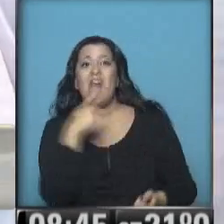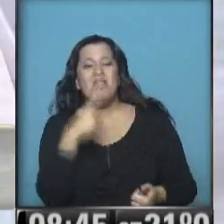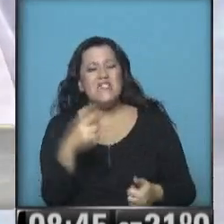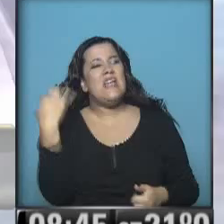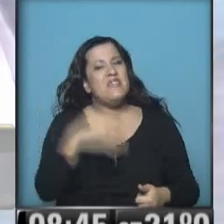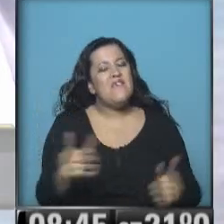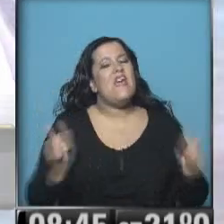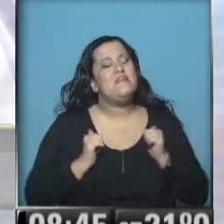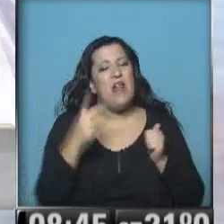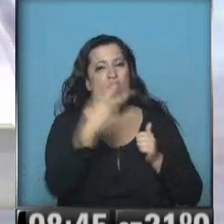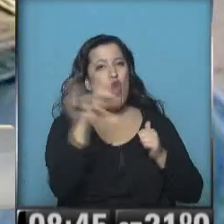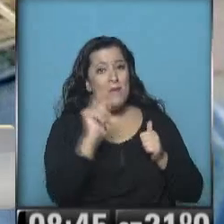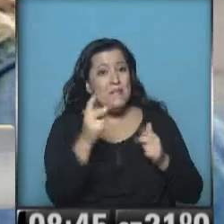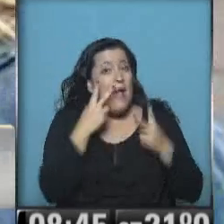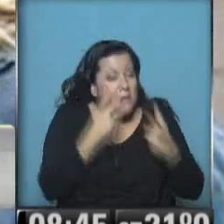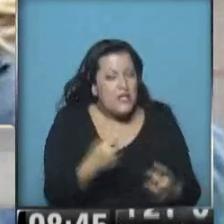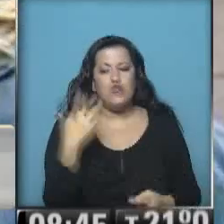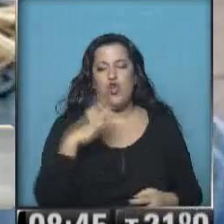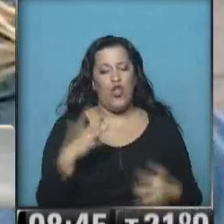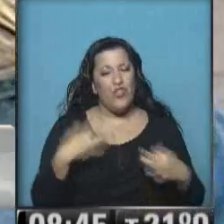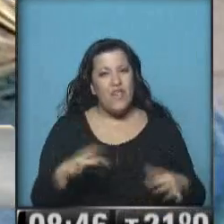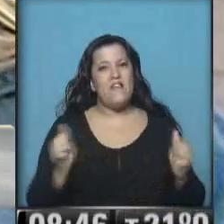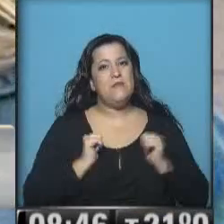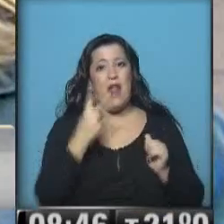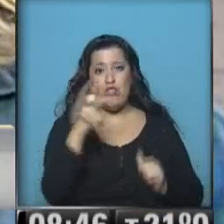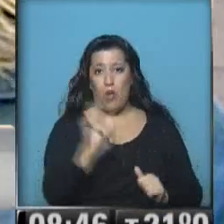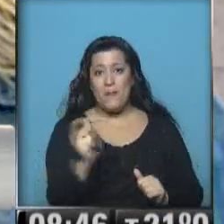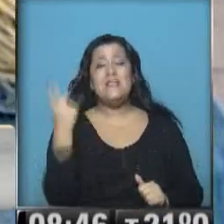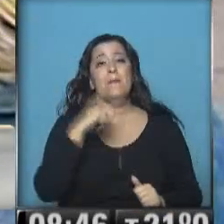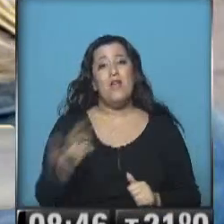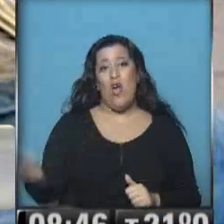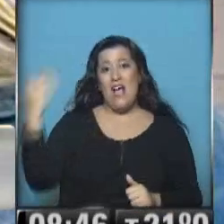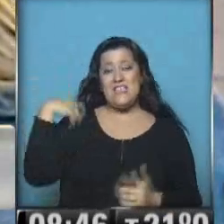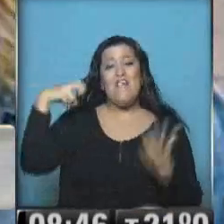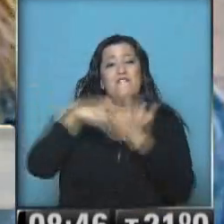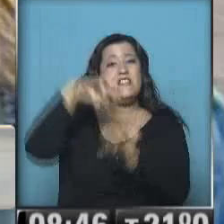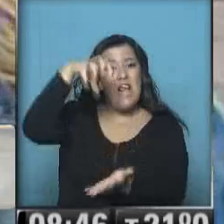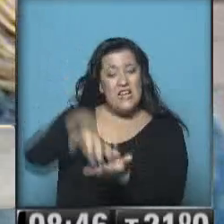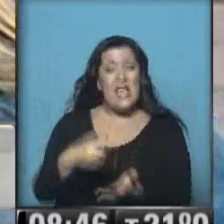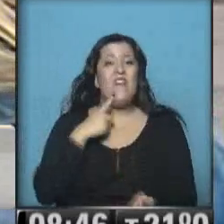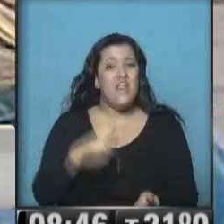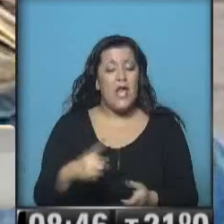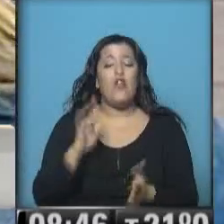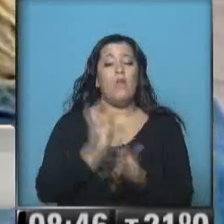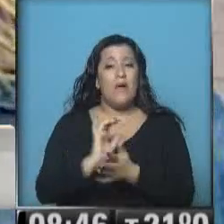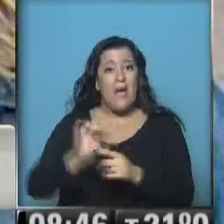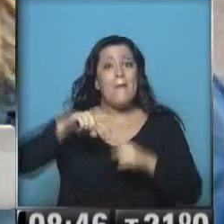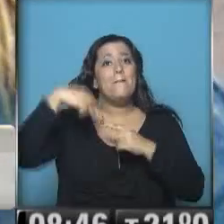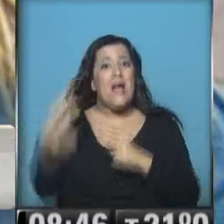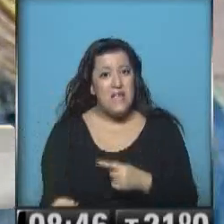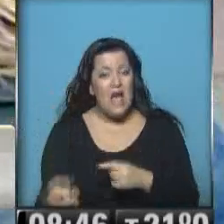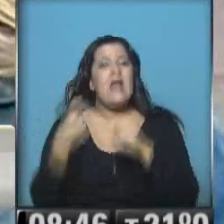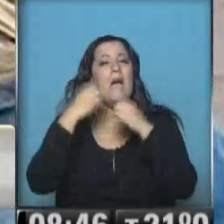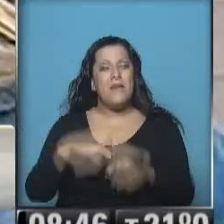meses para las pericias y ayer cuando fuimos a la fiscalidad nos dijeron que a partir de mañana nos van a empezar a decir que